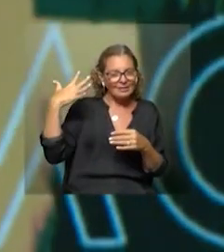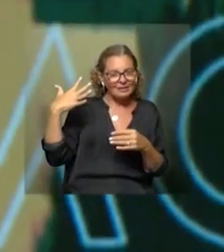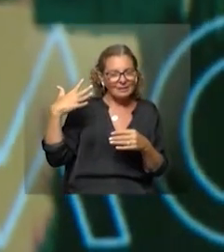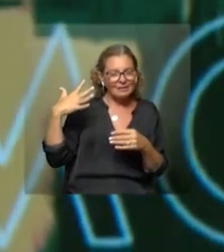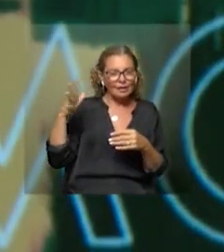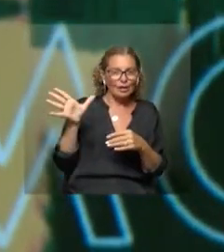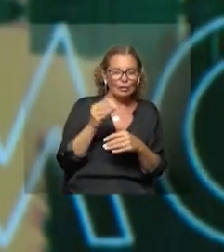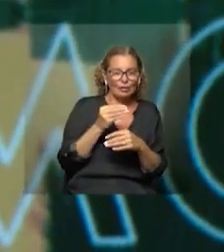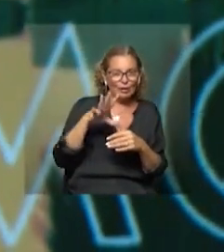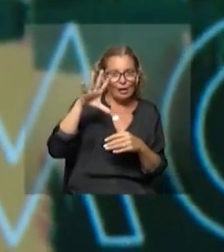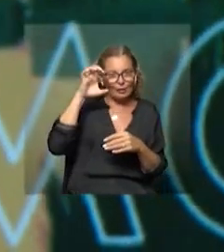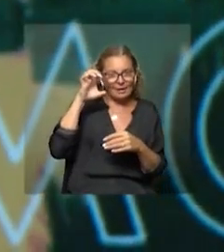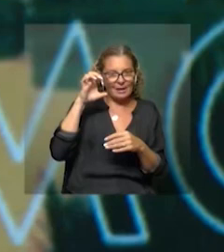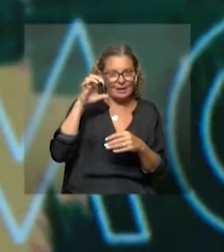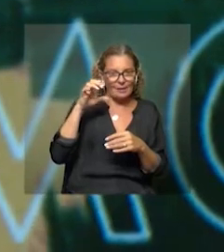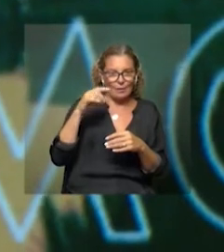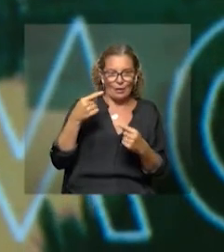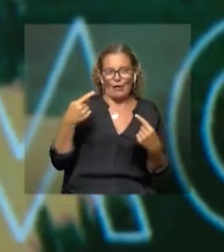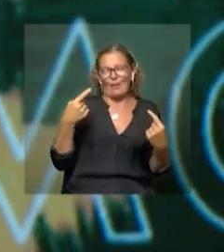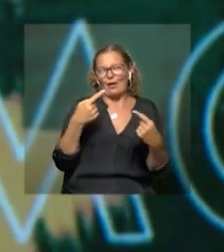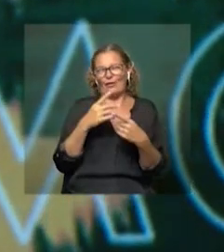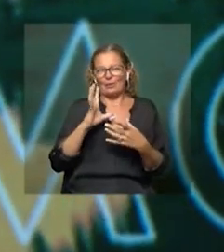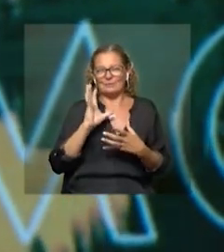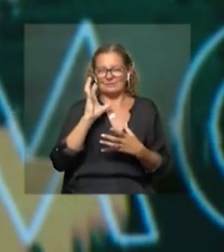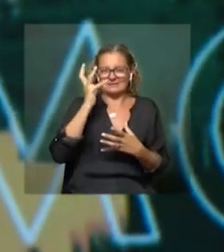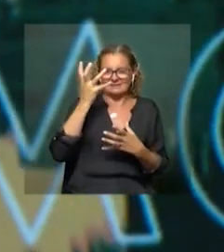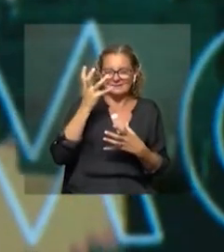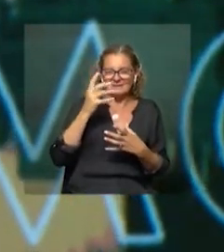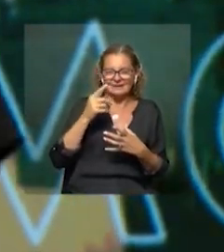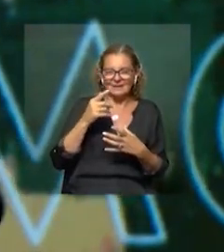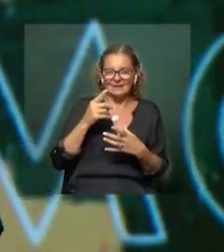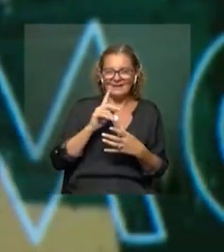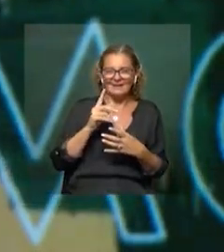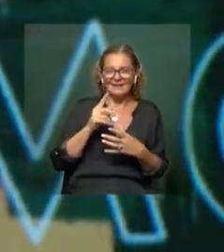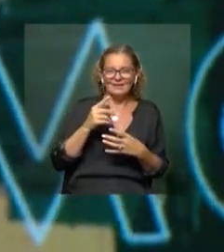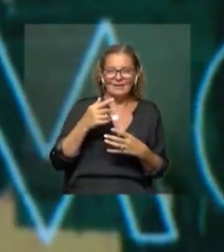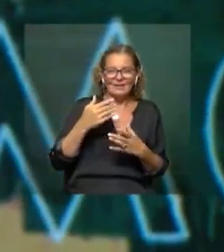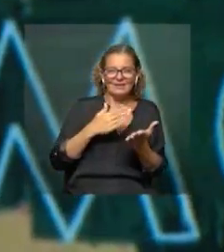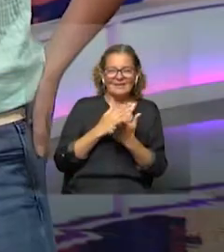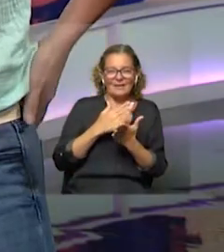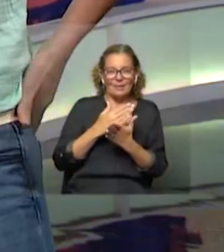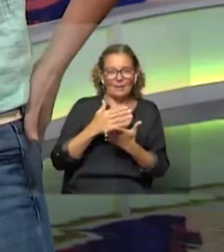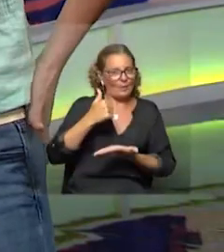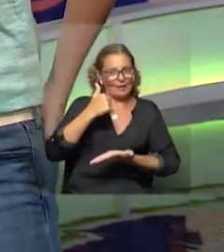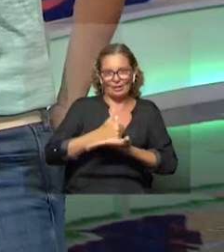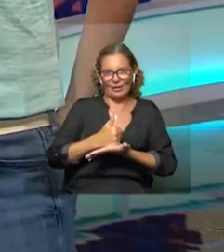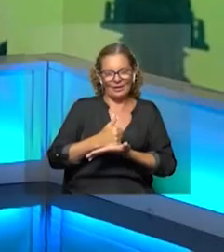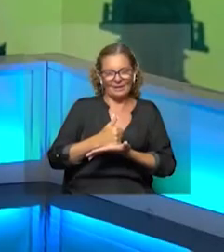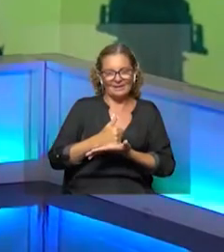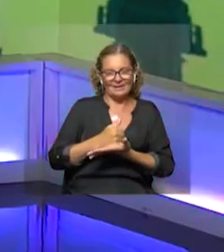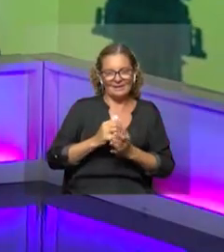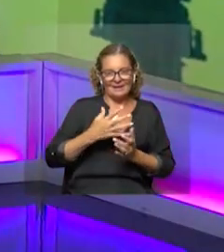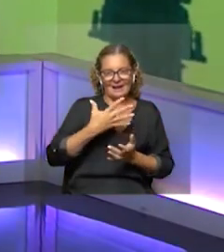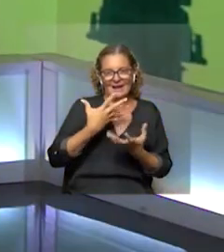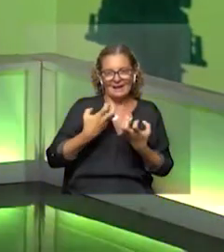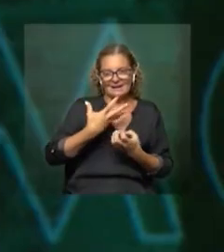es un momento que todos nos acordamos como un poco de Rebeldía un poco eso y yo siempre como que no lo superé quería